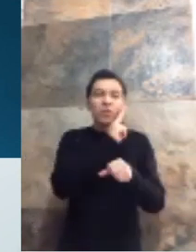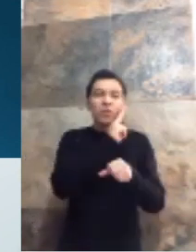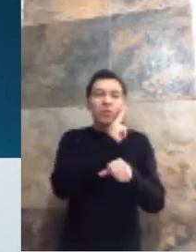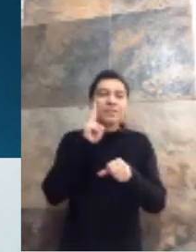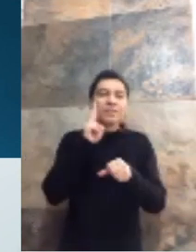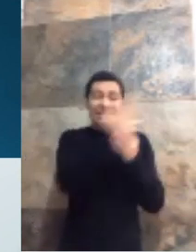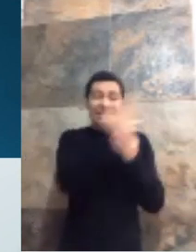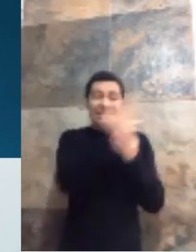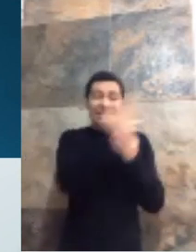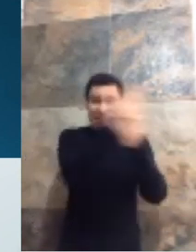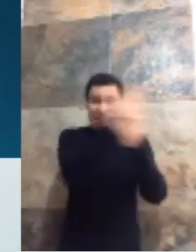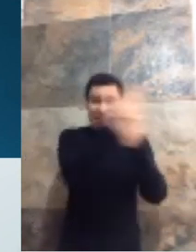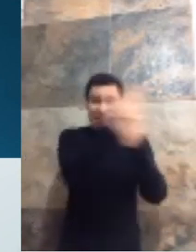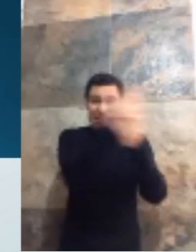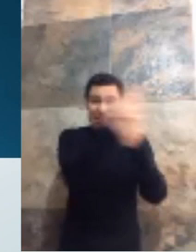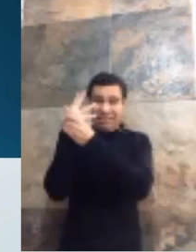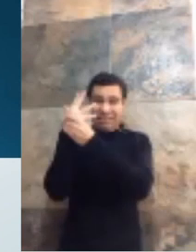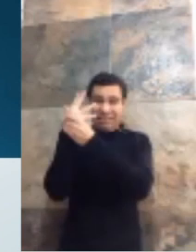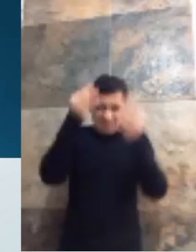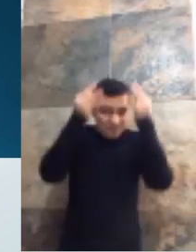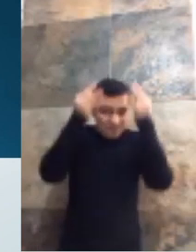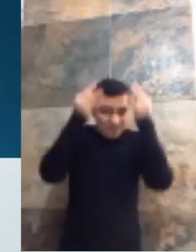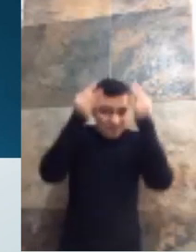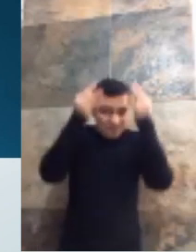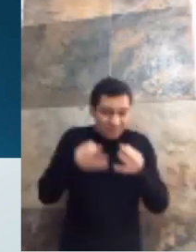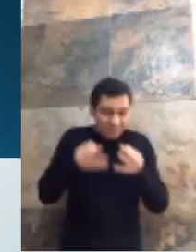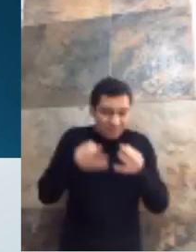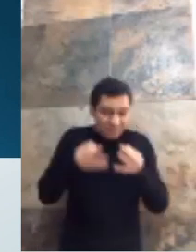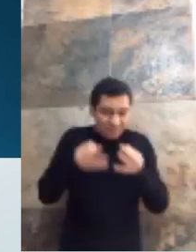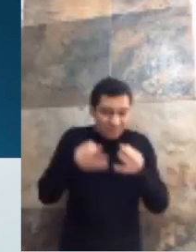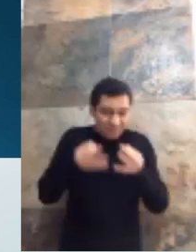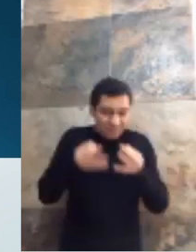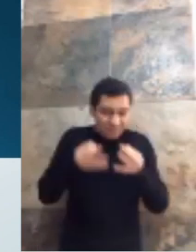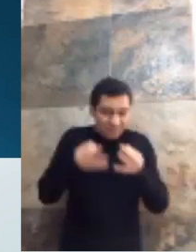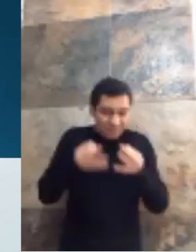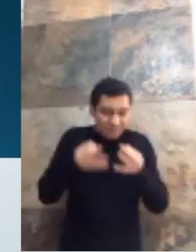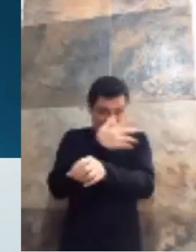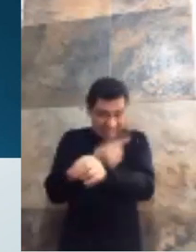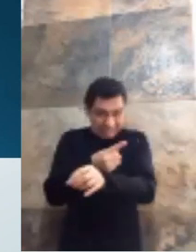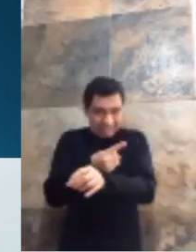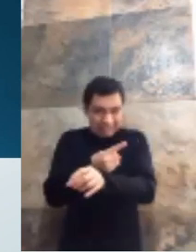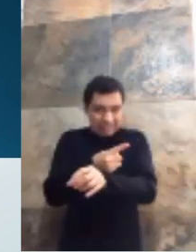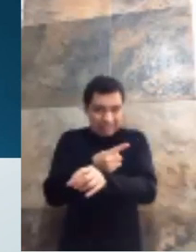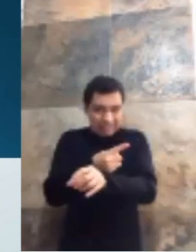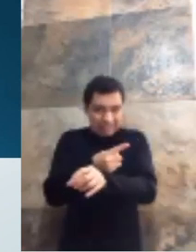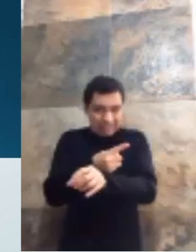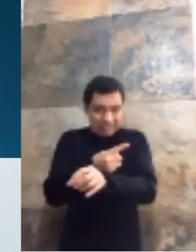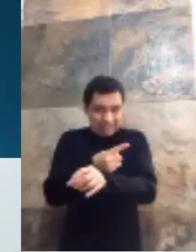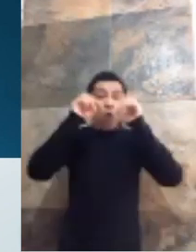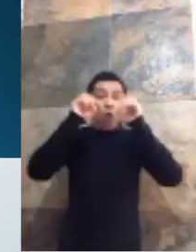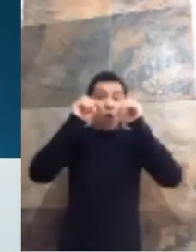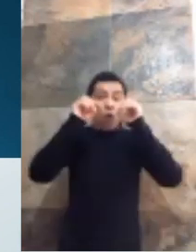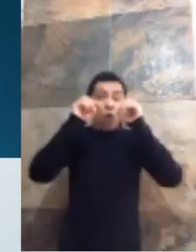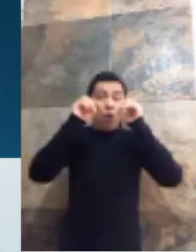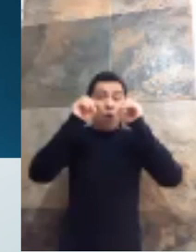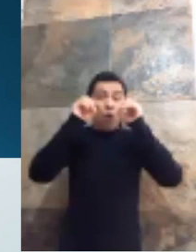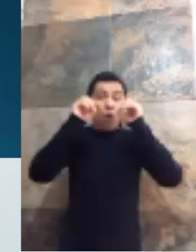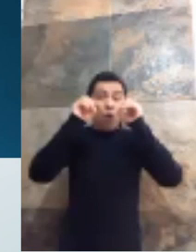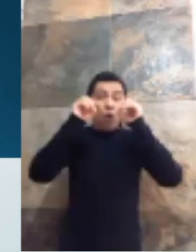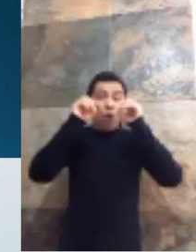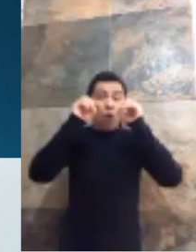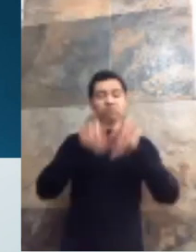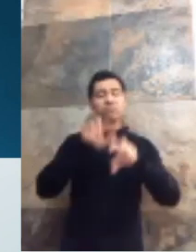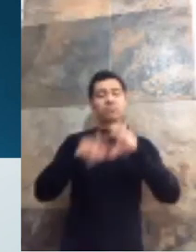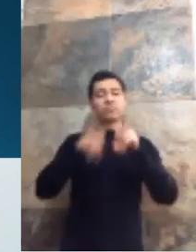investigaciones sobre la veracidad de muchas de las cosas que se encuentran en Internet, es lo que nos señala es que hay